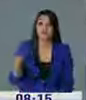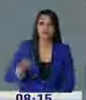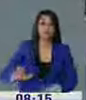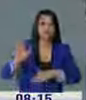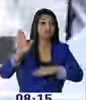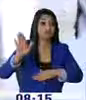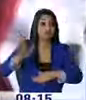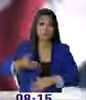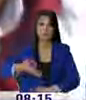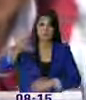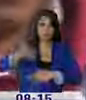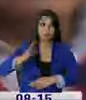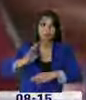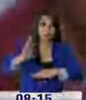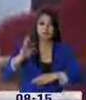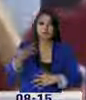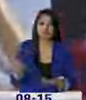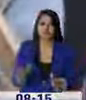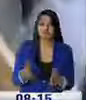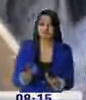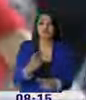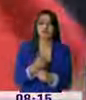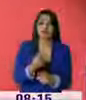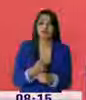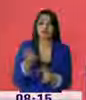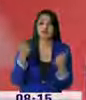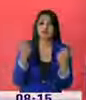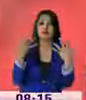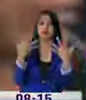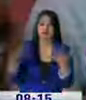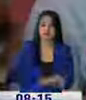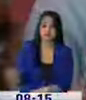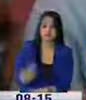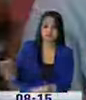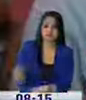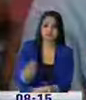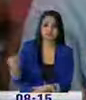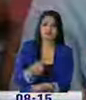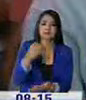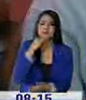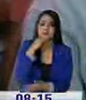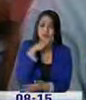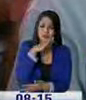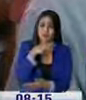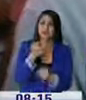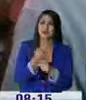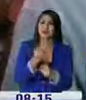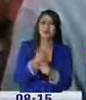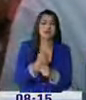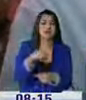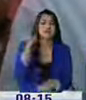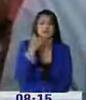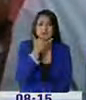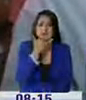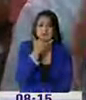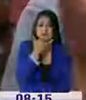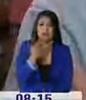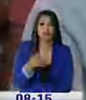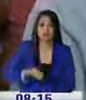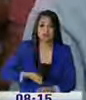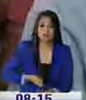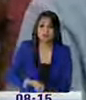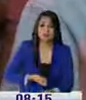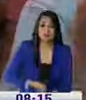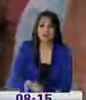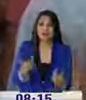parte del cabildo los ha obligado a recurrir a una recolección manual e insalubre. Trabajamos mediocremente, no tenemos palas, no